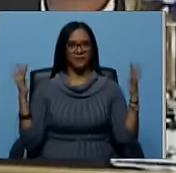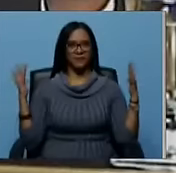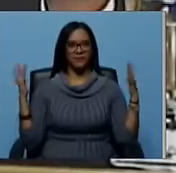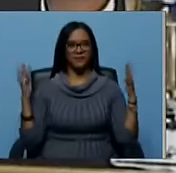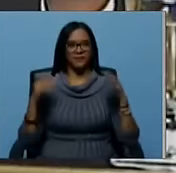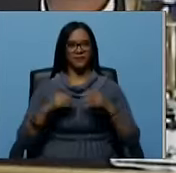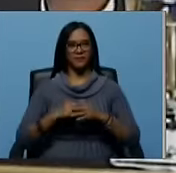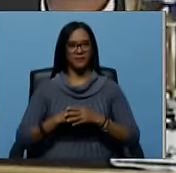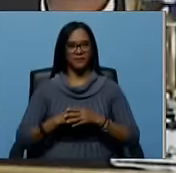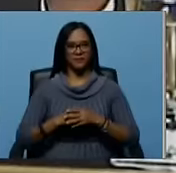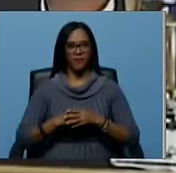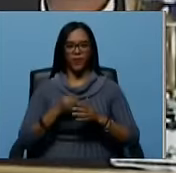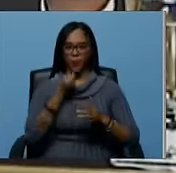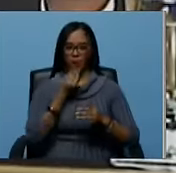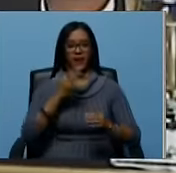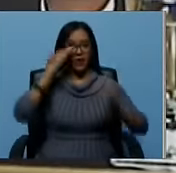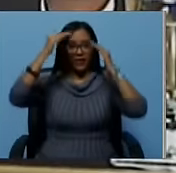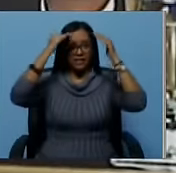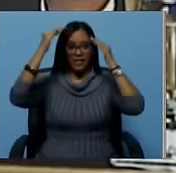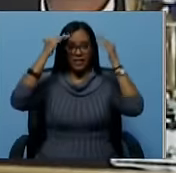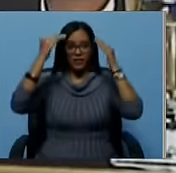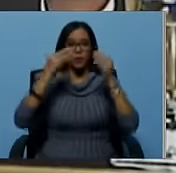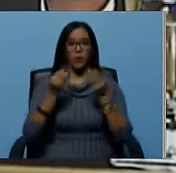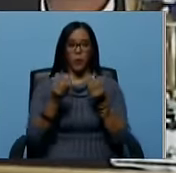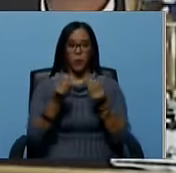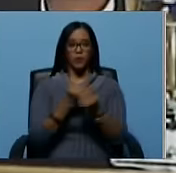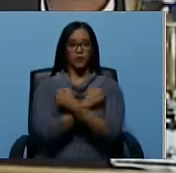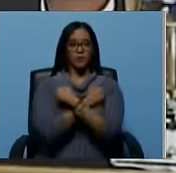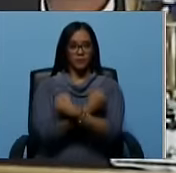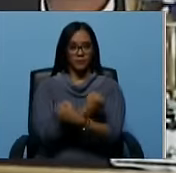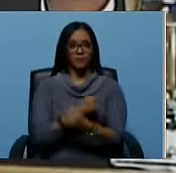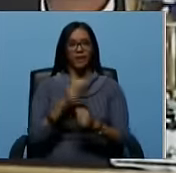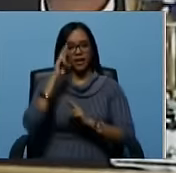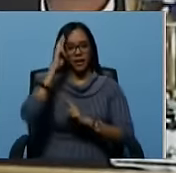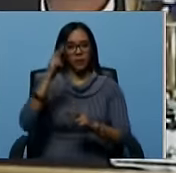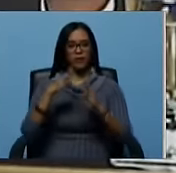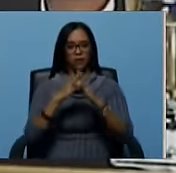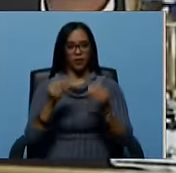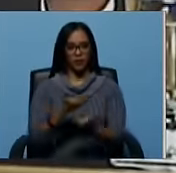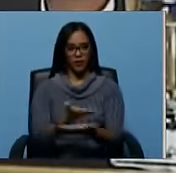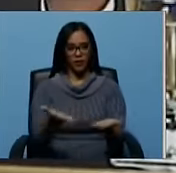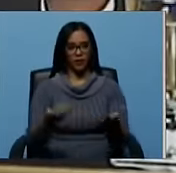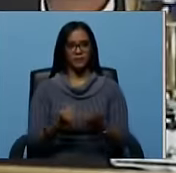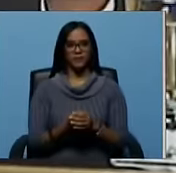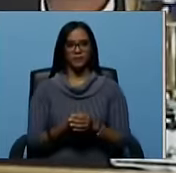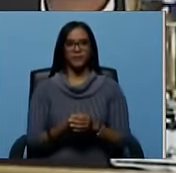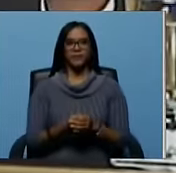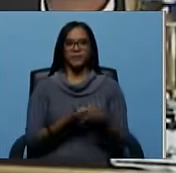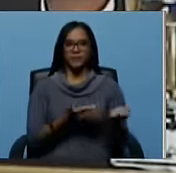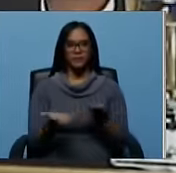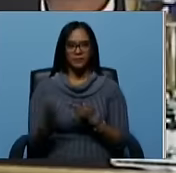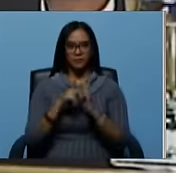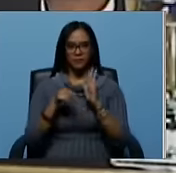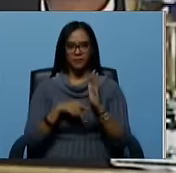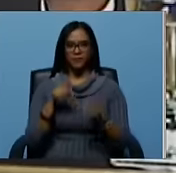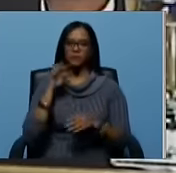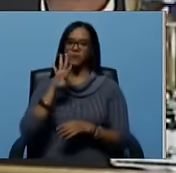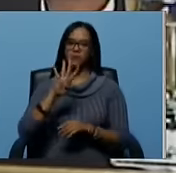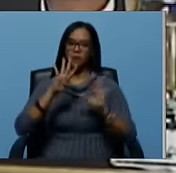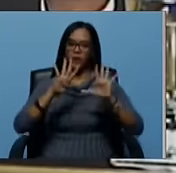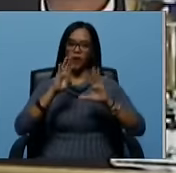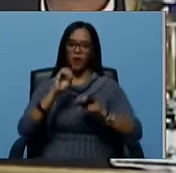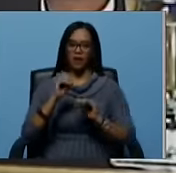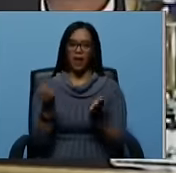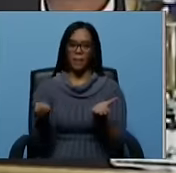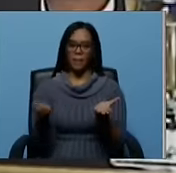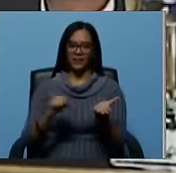Bueno, los saludo con mucho afecto y respeto a todas y a todos. Bienvenido a su programa 490 de